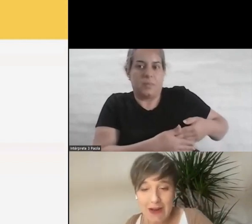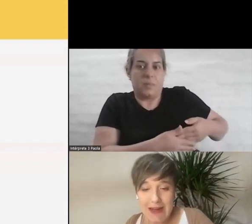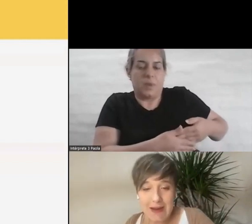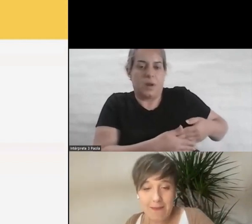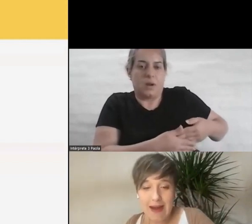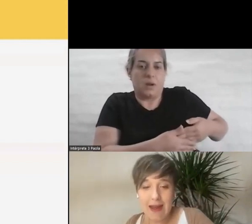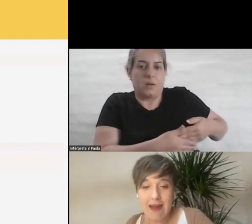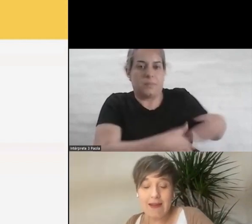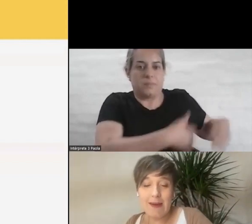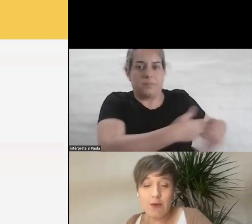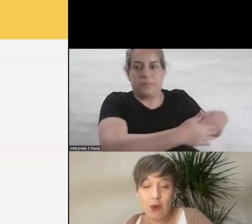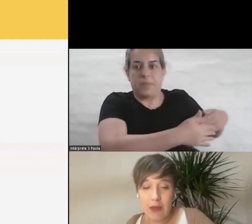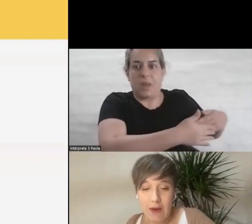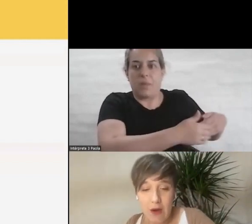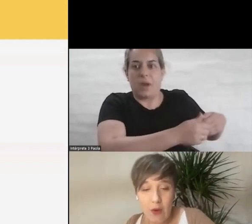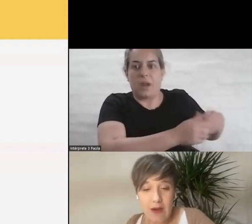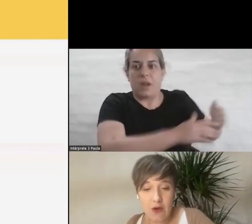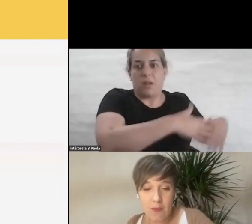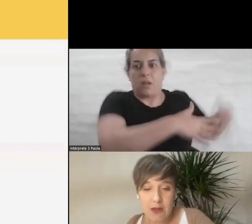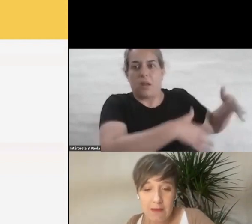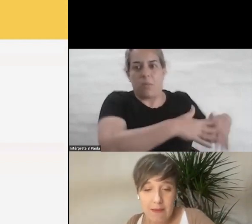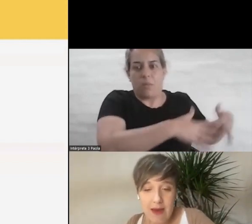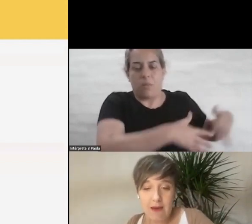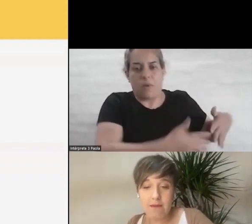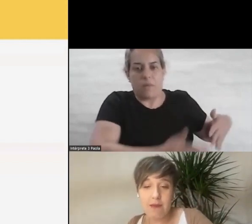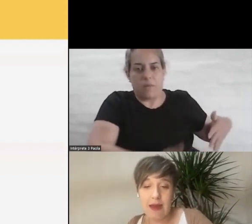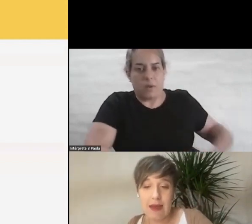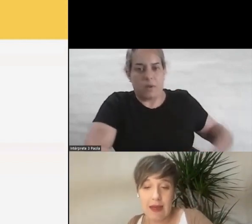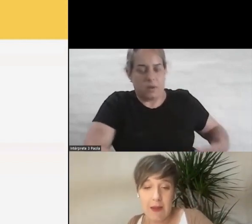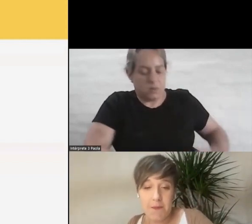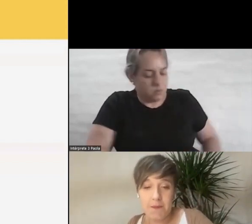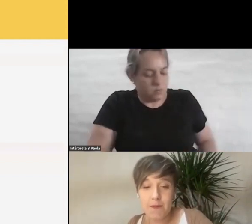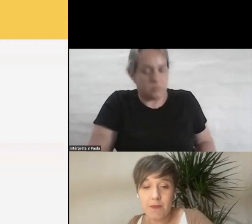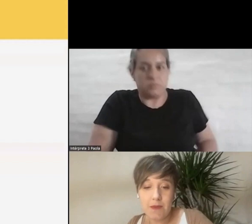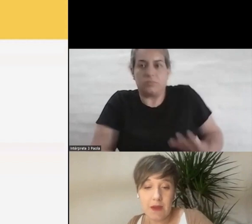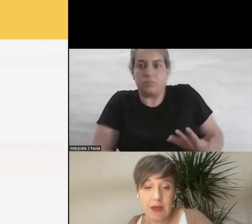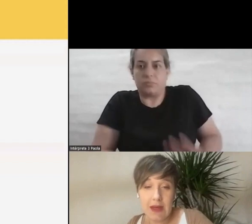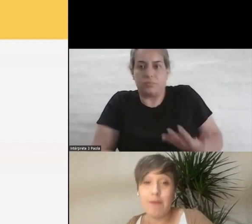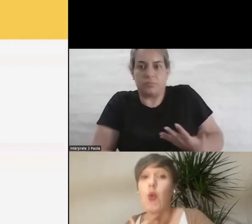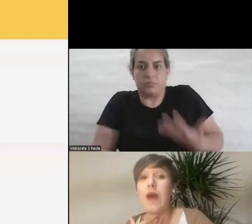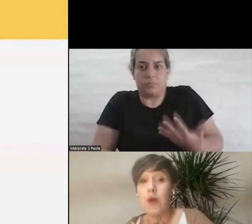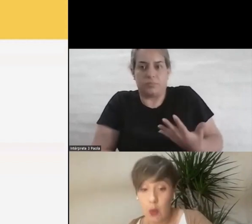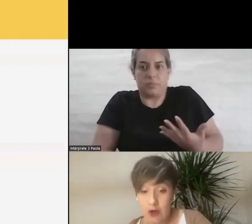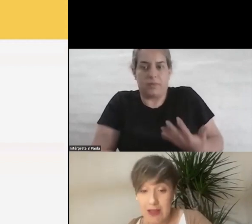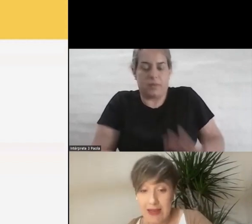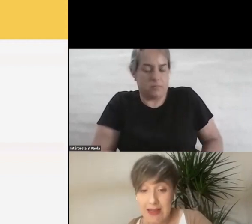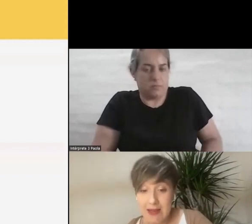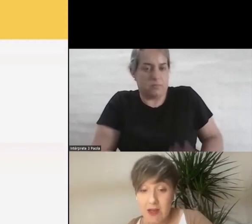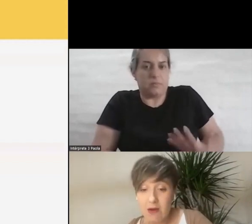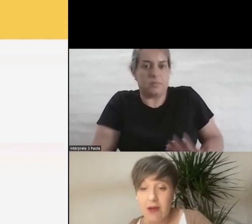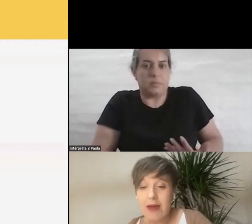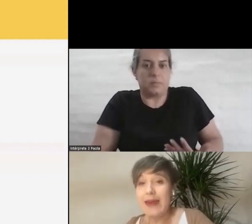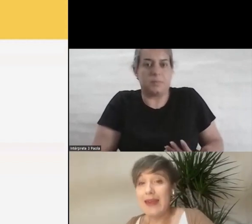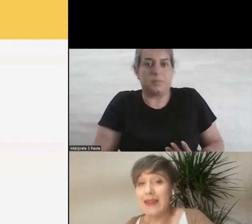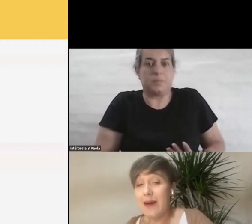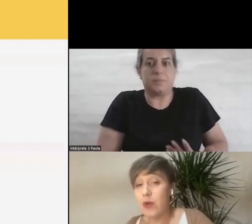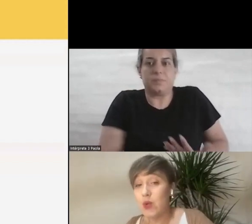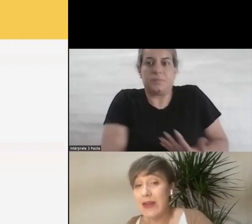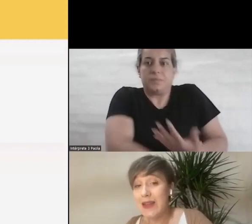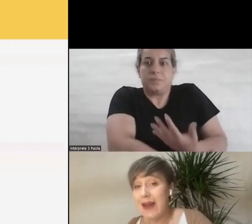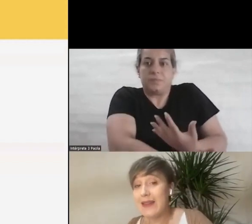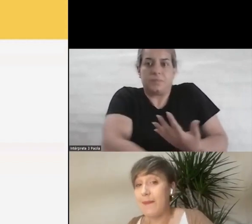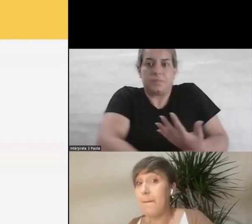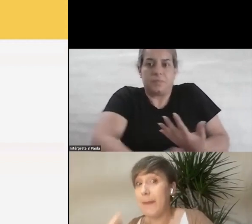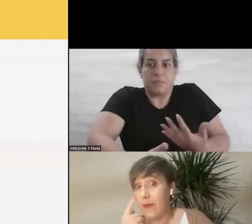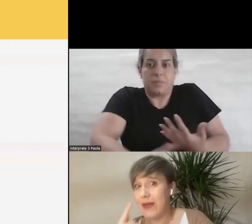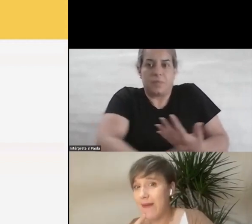rato. Vale, damos sujeción al cuello, a los hombros del bebé. y procurando que el cuello esté en extensión. Y esta postura